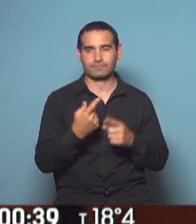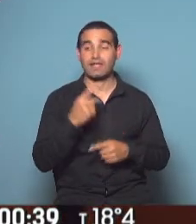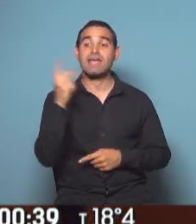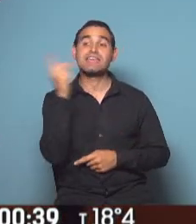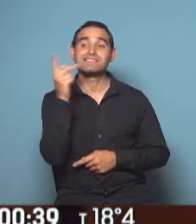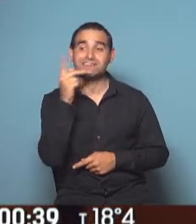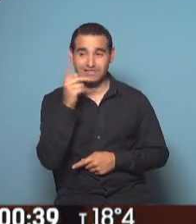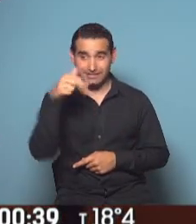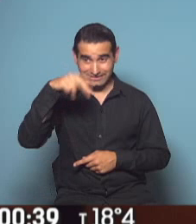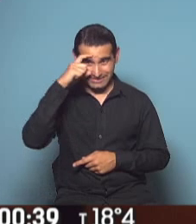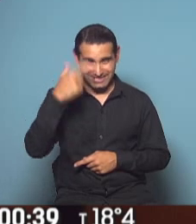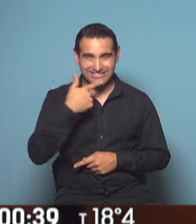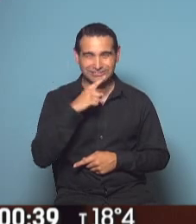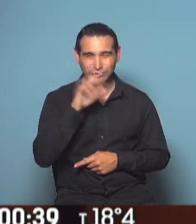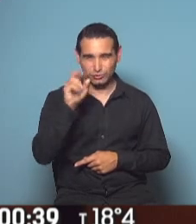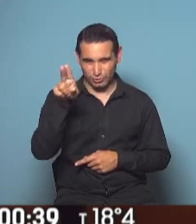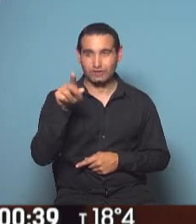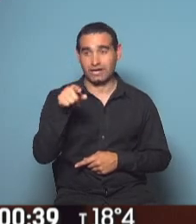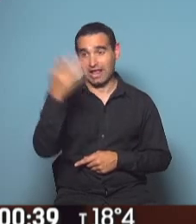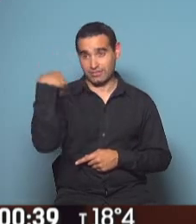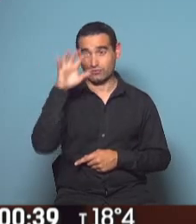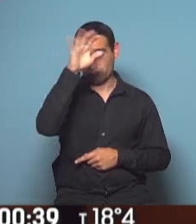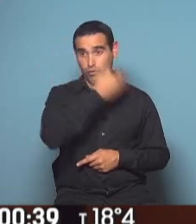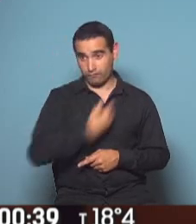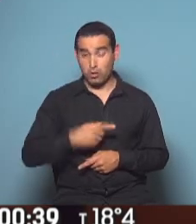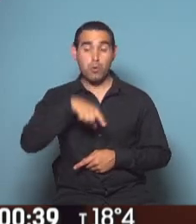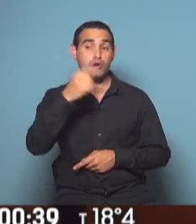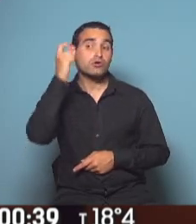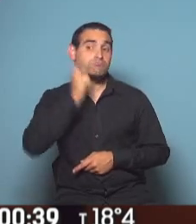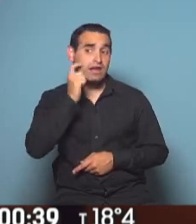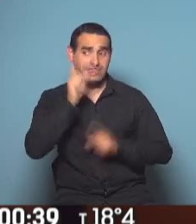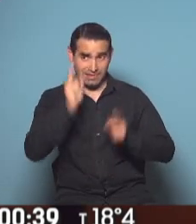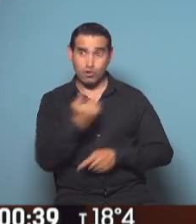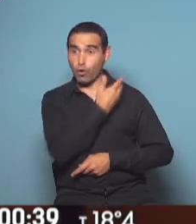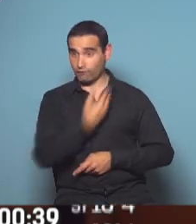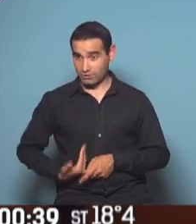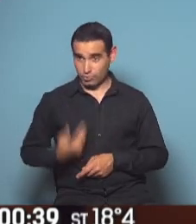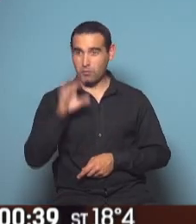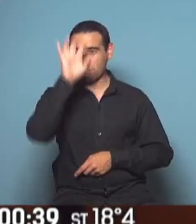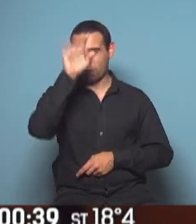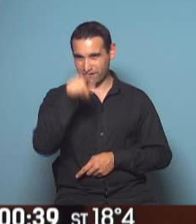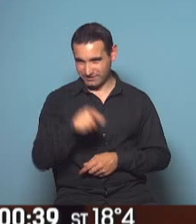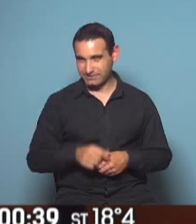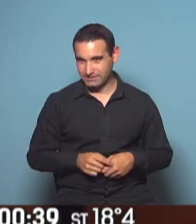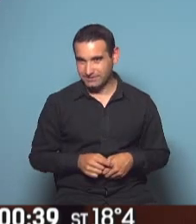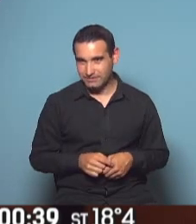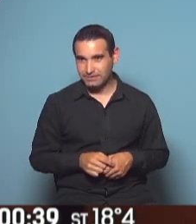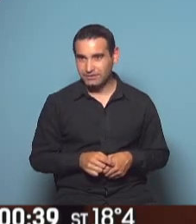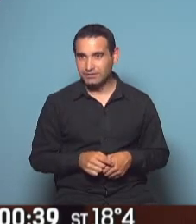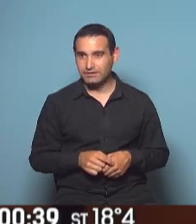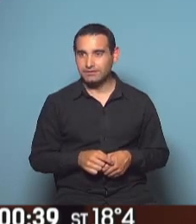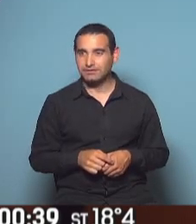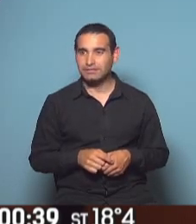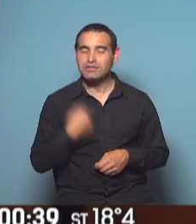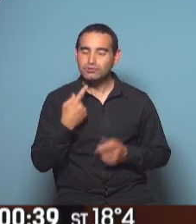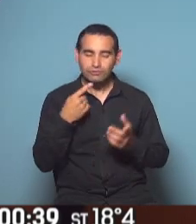que era el gobernador de una de las provincias menos democráticas de la Argentina, y Carlos Menem, que también era el gobernador de una de las provincias menos democráticas de la Argentina. Y el punto que